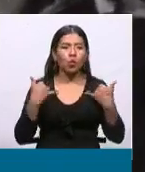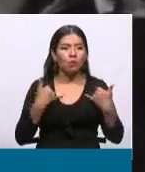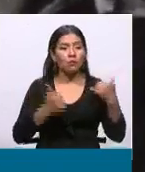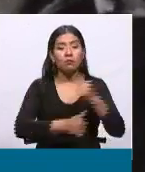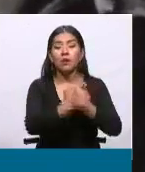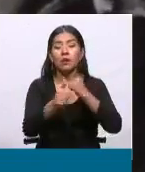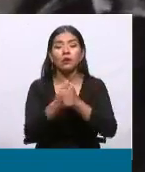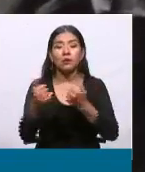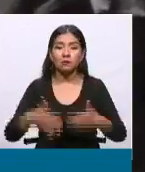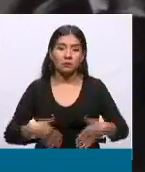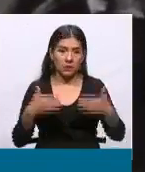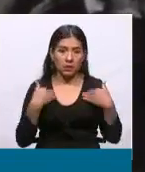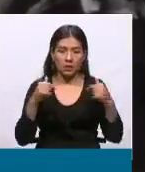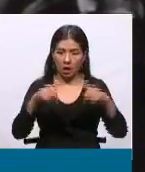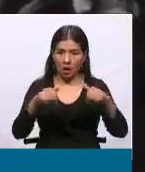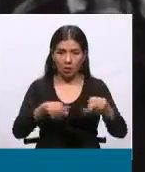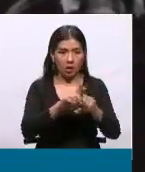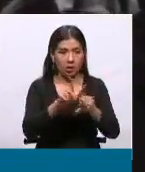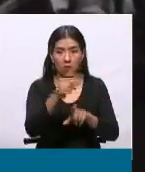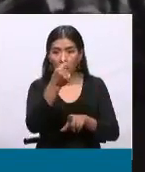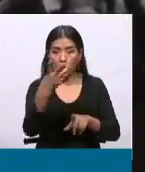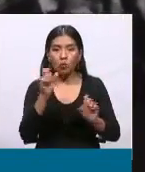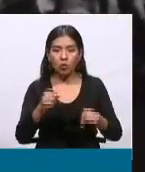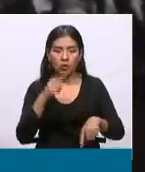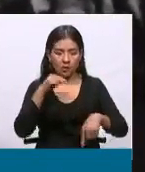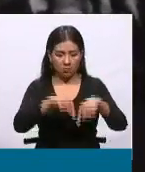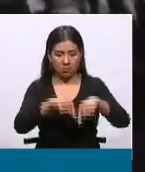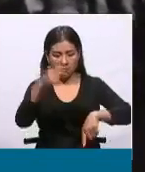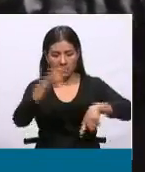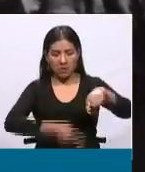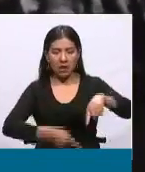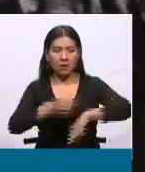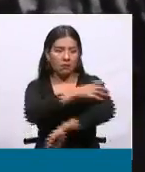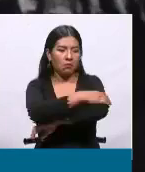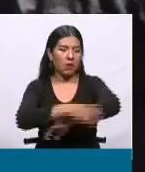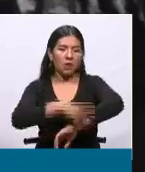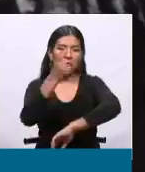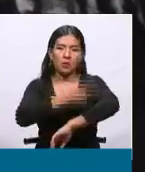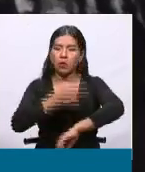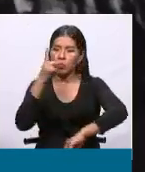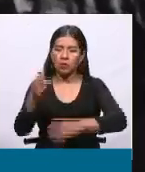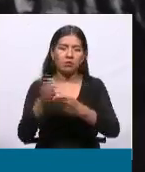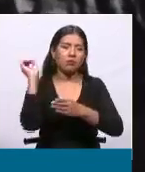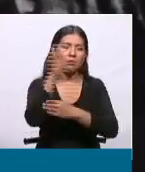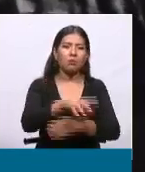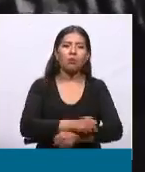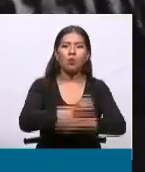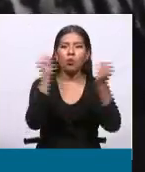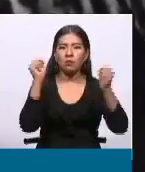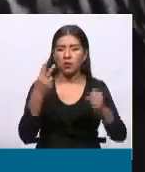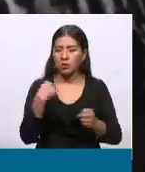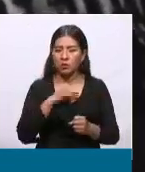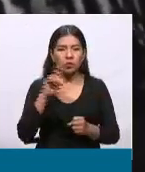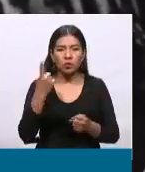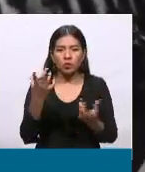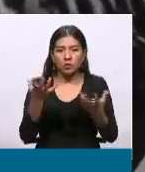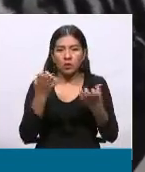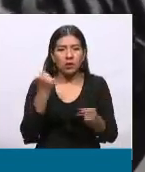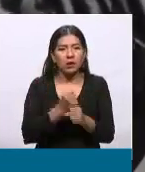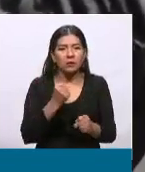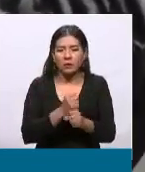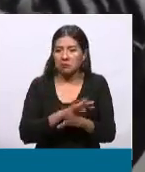vida. Ahora mismo, en este instante, pueden perder una pierna, un brazo, con esas bombas que lanzan. Si nosotros simplemente queremos